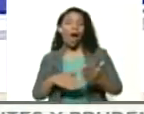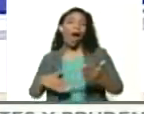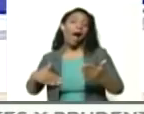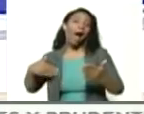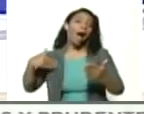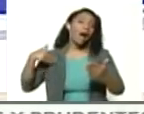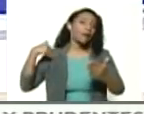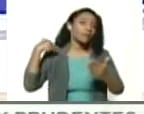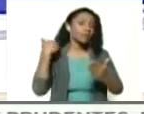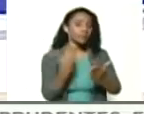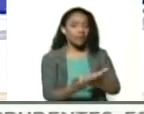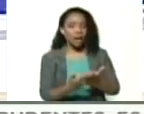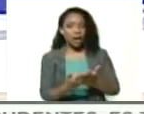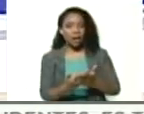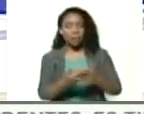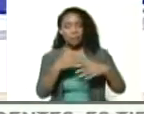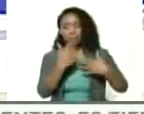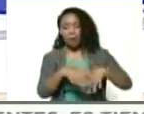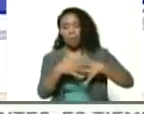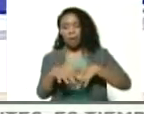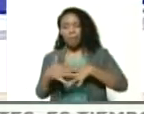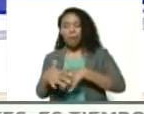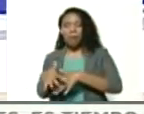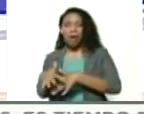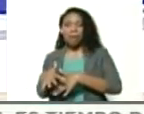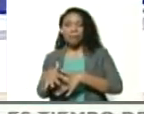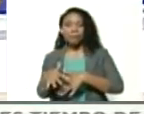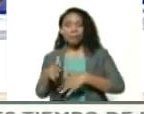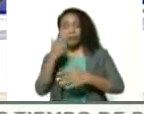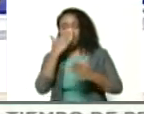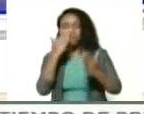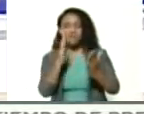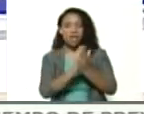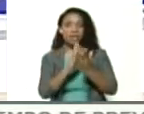que parte de esa marcha desembocó frente